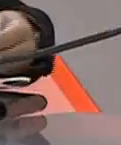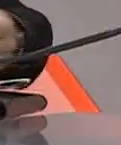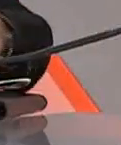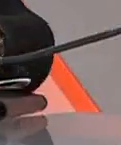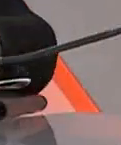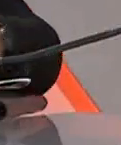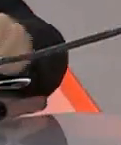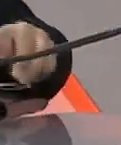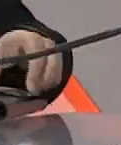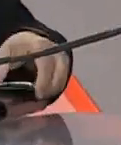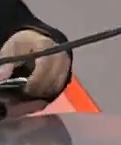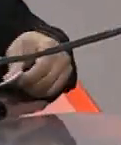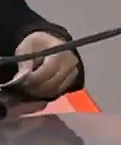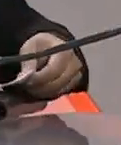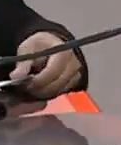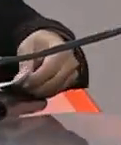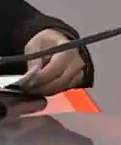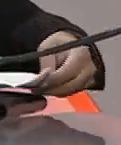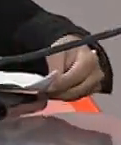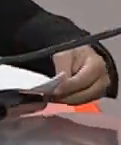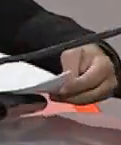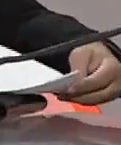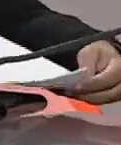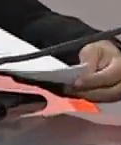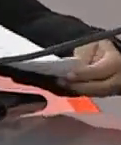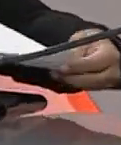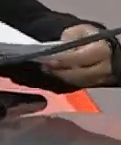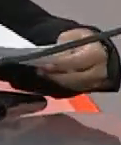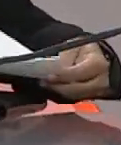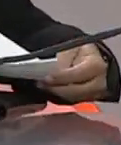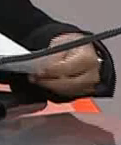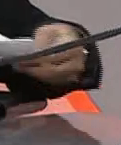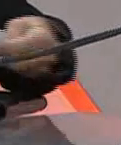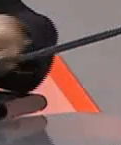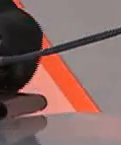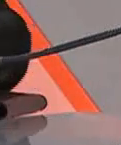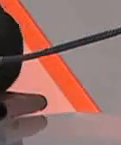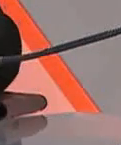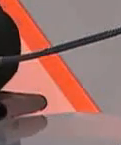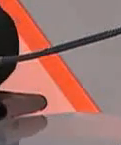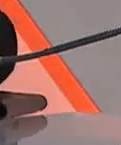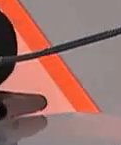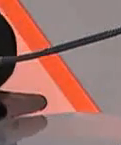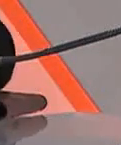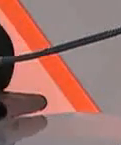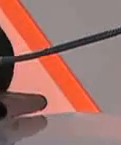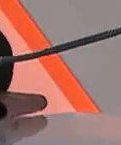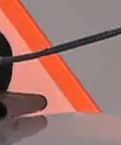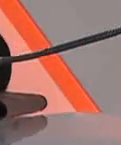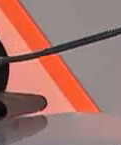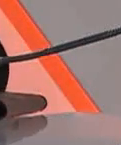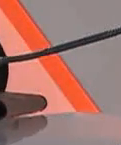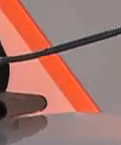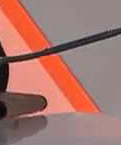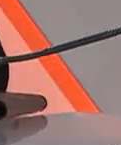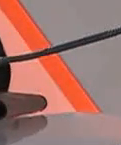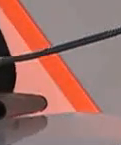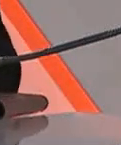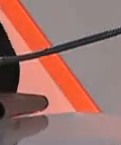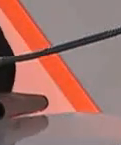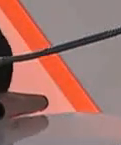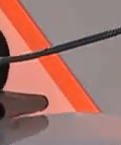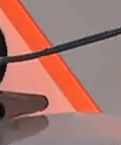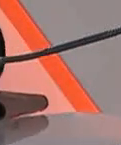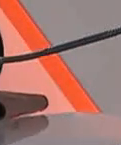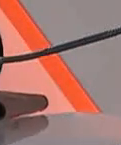Bueno, ¿cómo se va a implementar entonces este primer paso de ir hacia un mercado cambiario, es decir, la compra